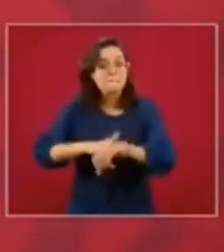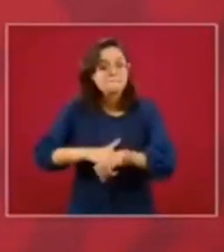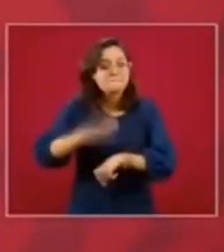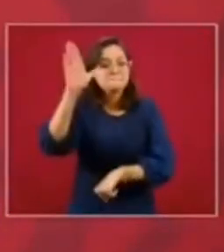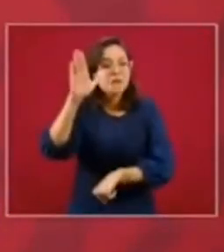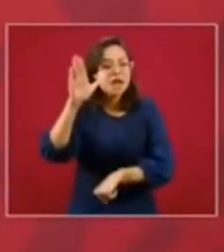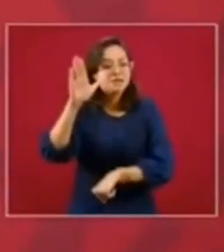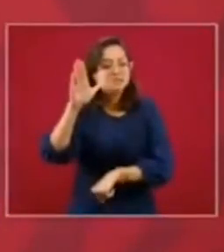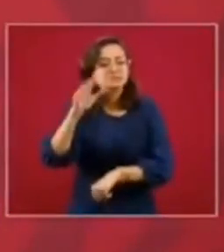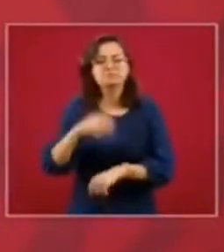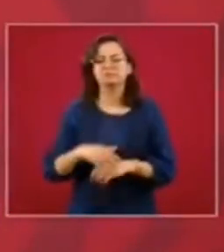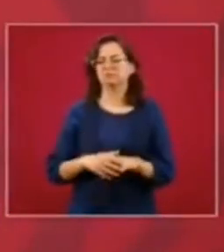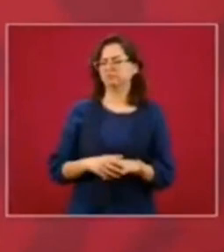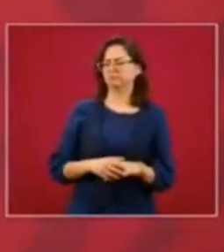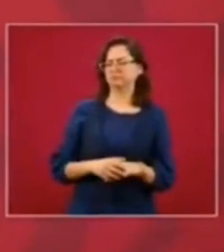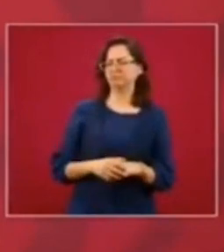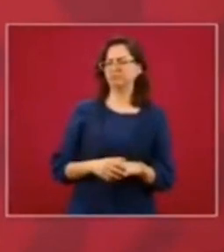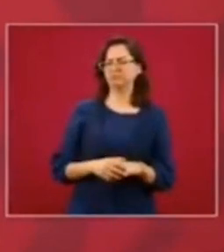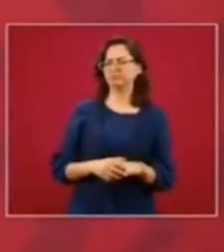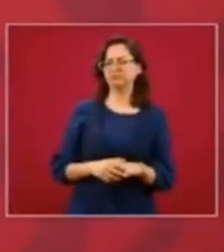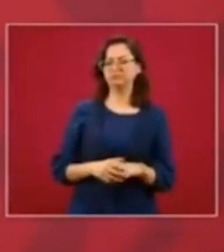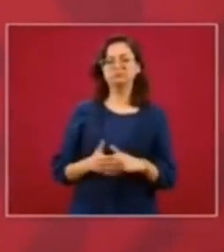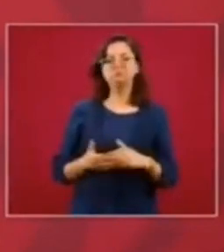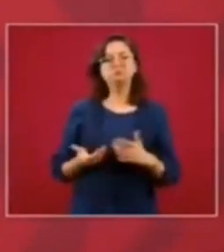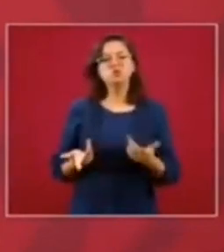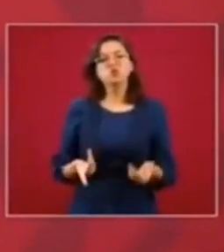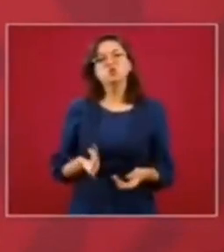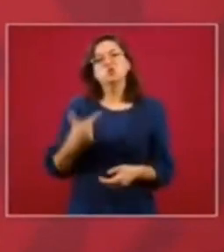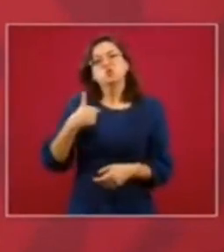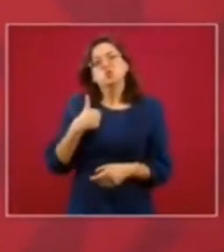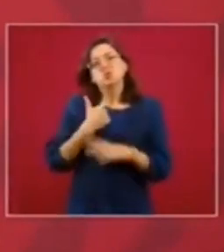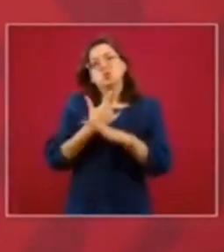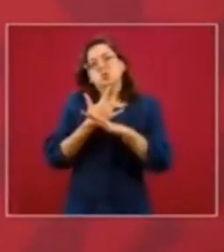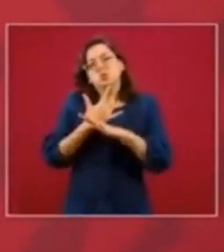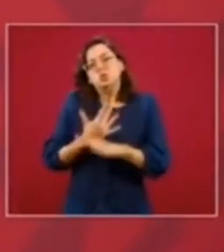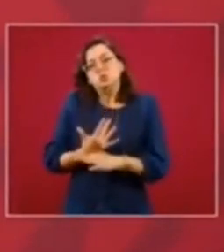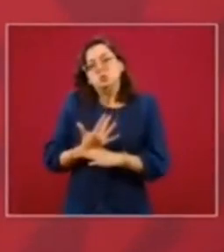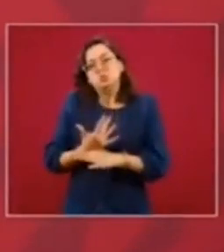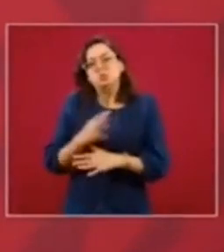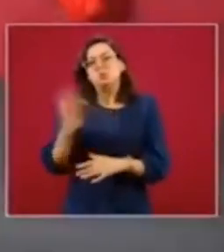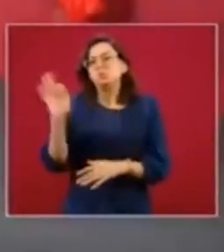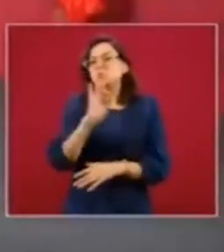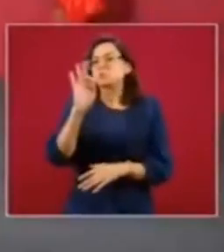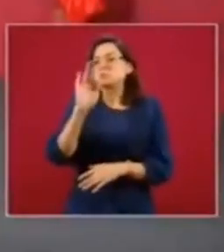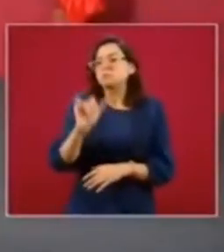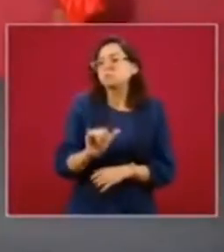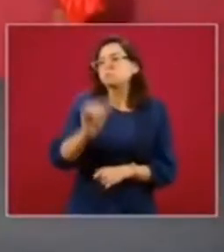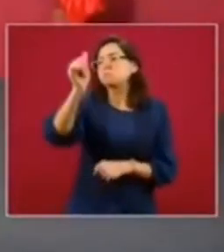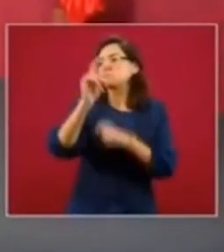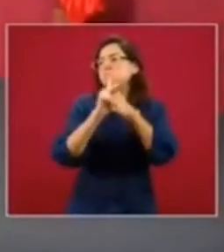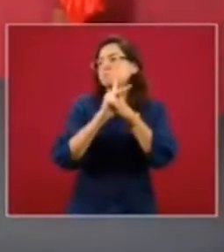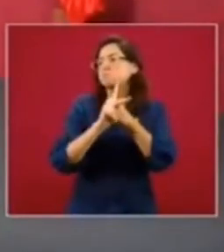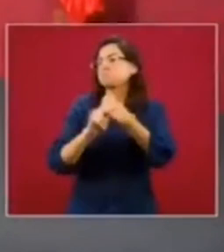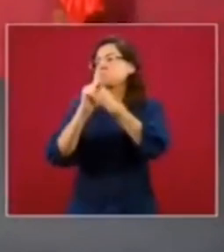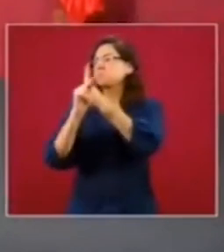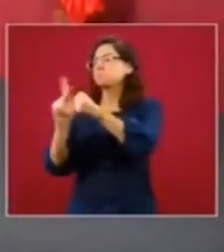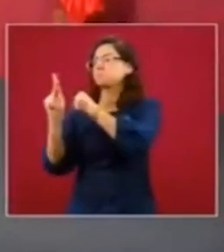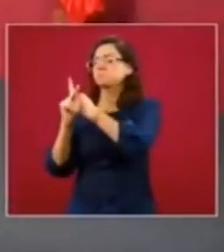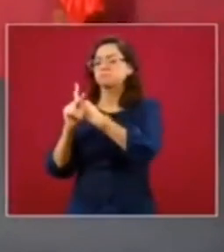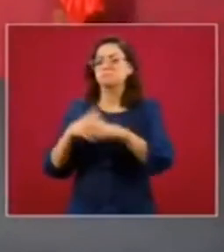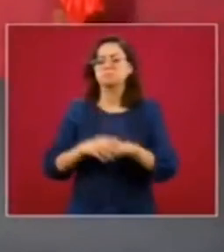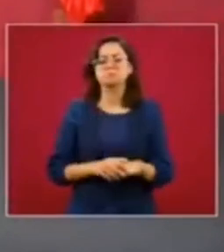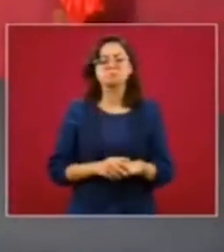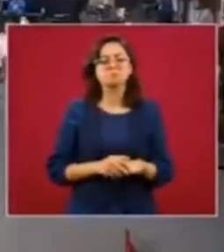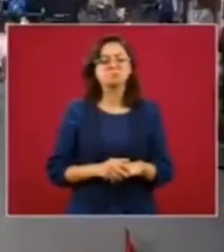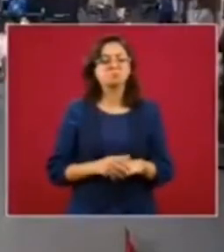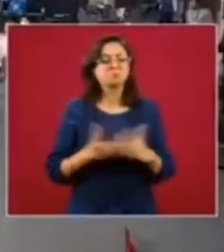Eso puede ser que suceda en otros países. Son datos,